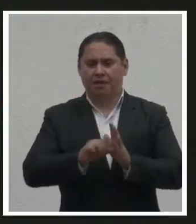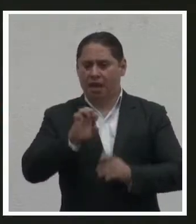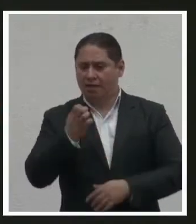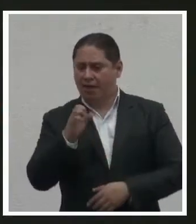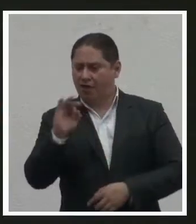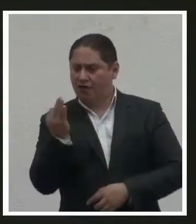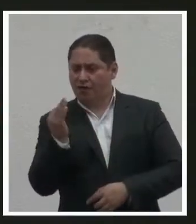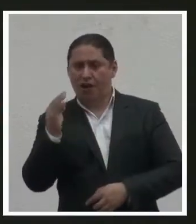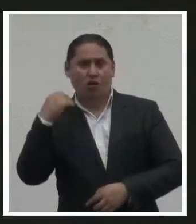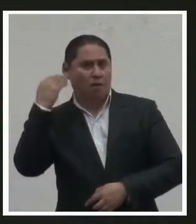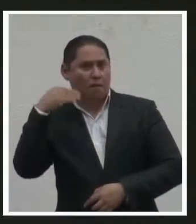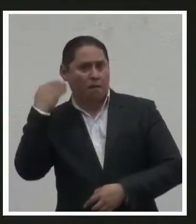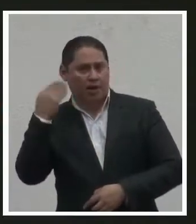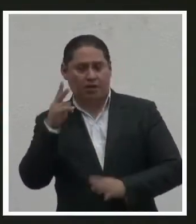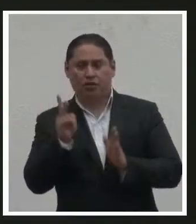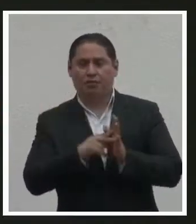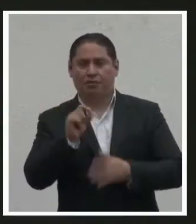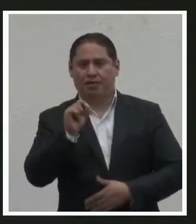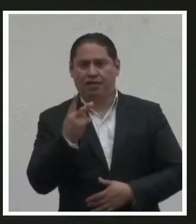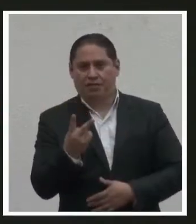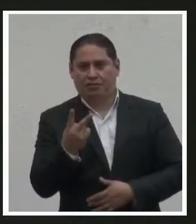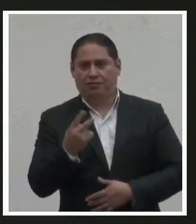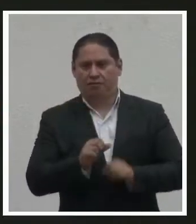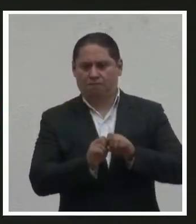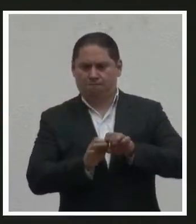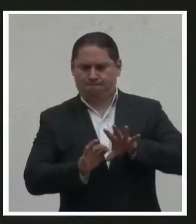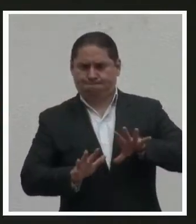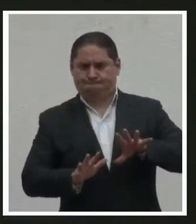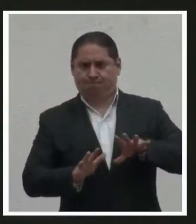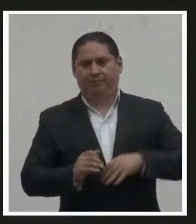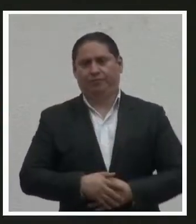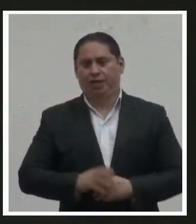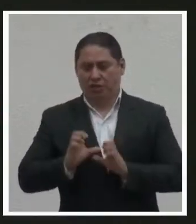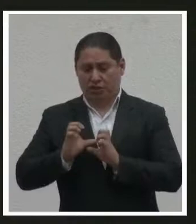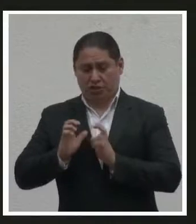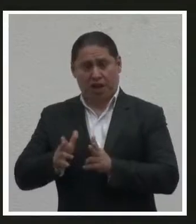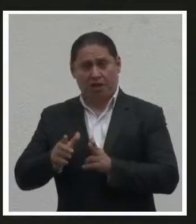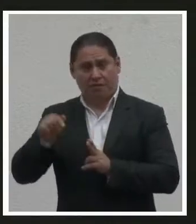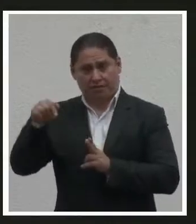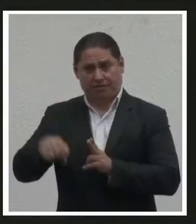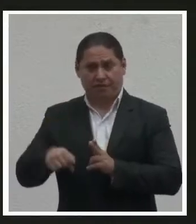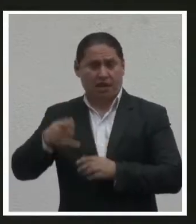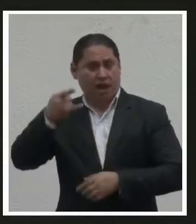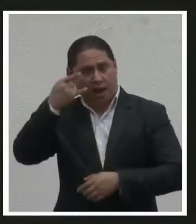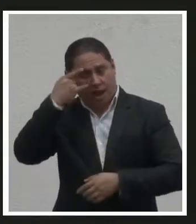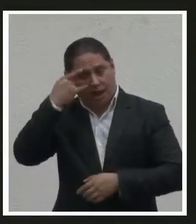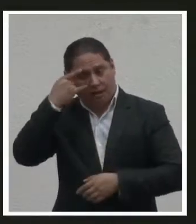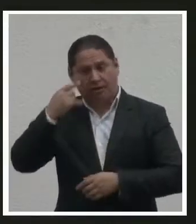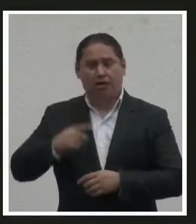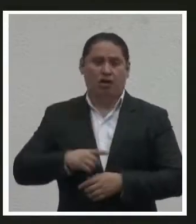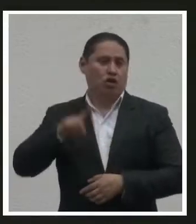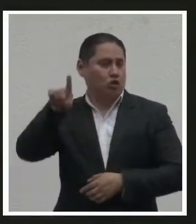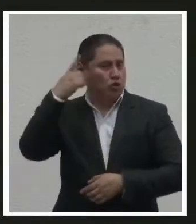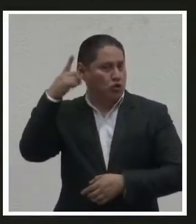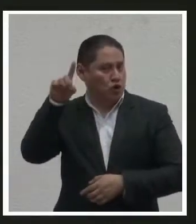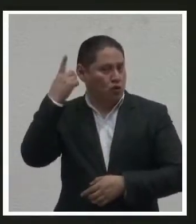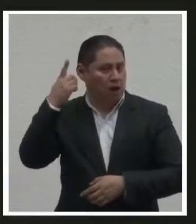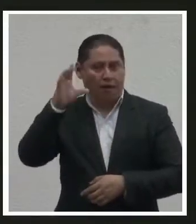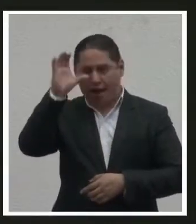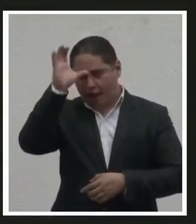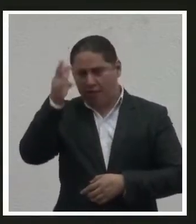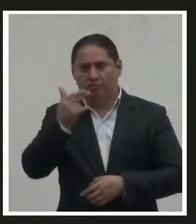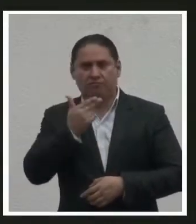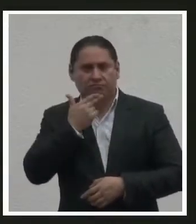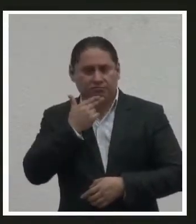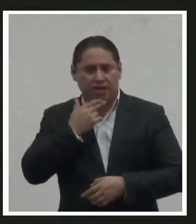lo que va de 2022. Y junto a Chiapas, Campeche, Durango, Coahuila, San